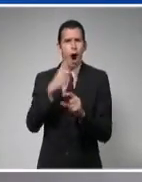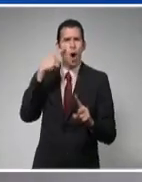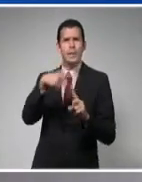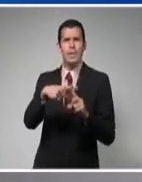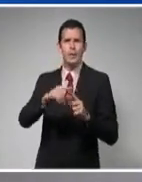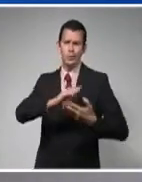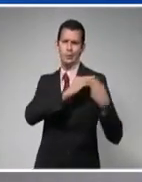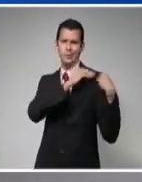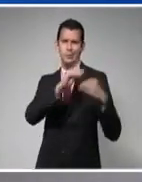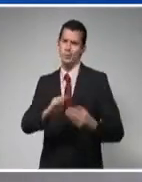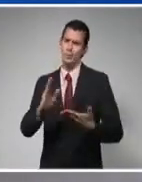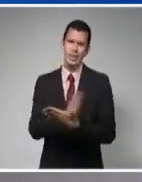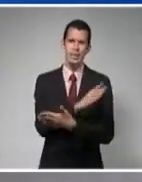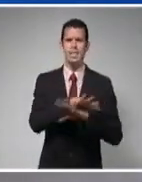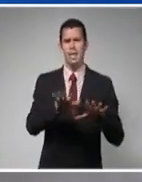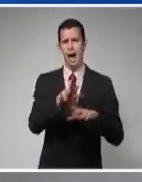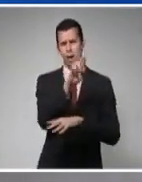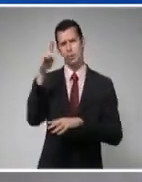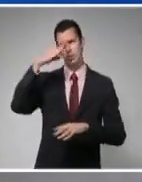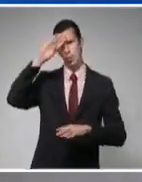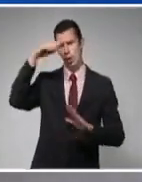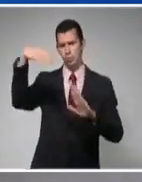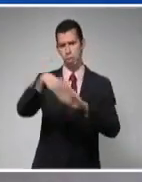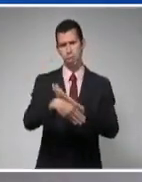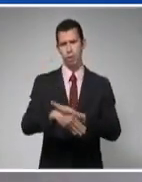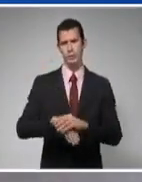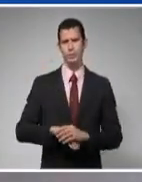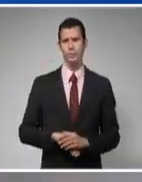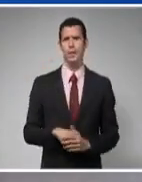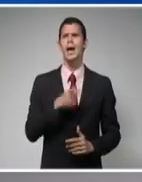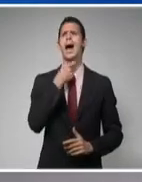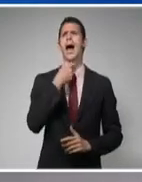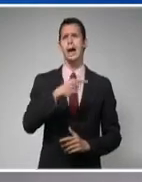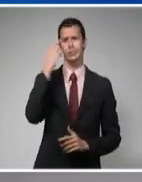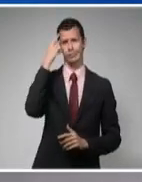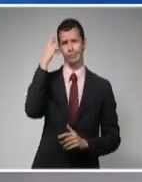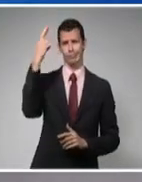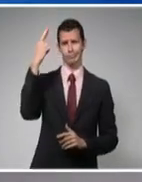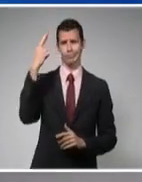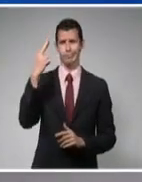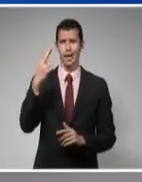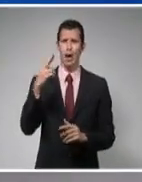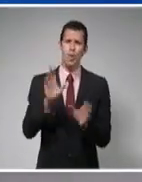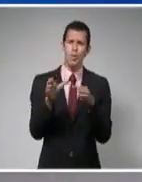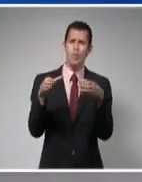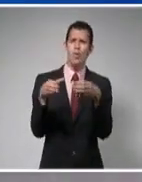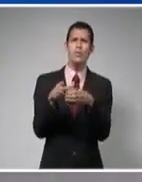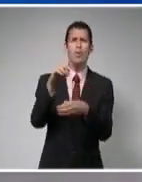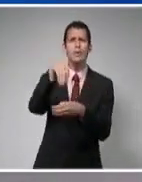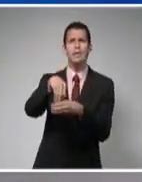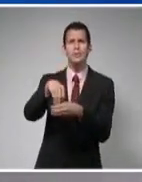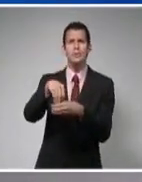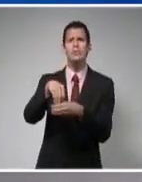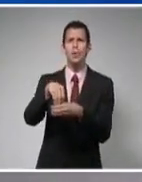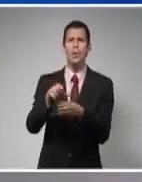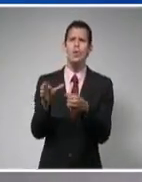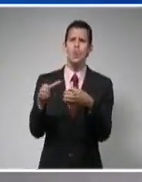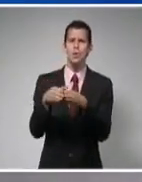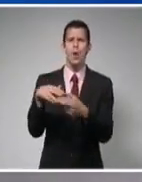se trata básicamente de dos grupos. Uno de los grupos, el de los participantes en la farsa de San Isidro, y otro, el